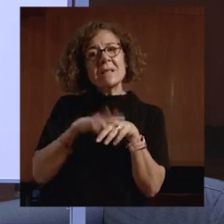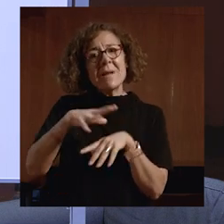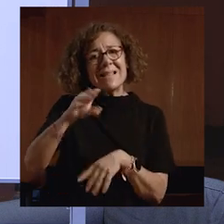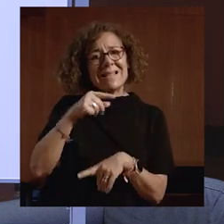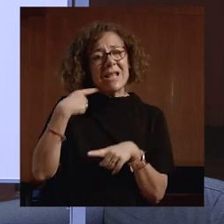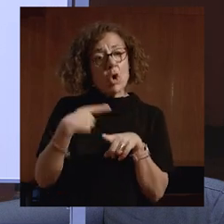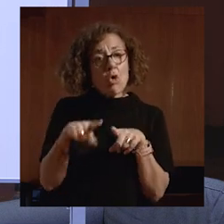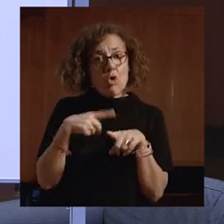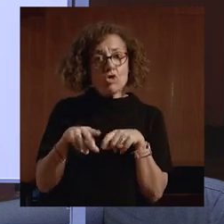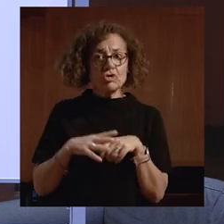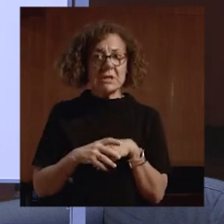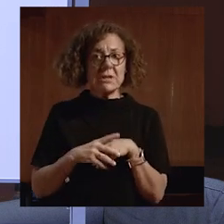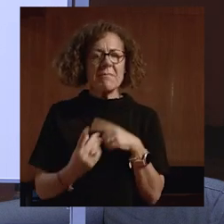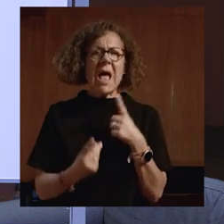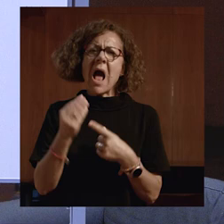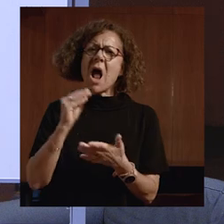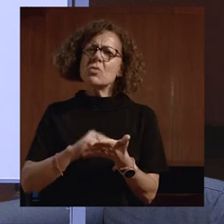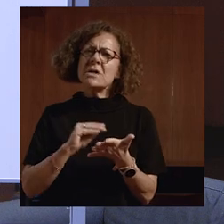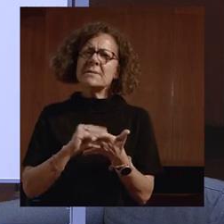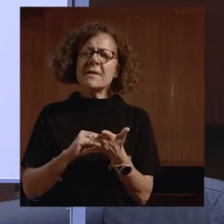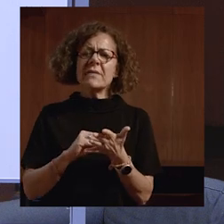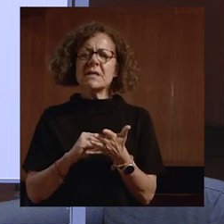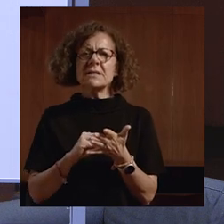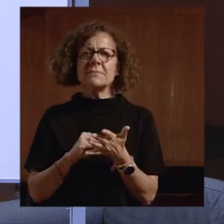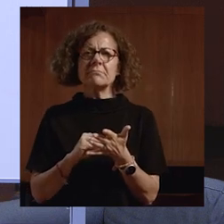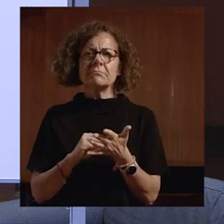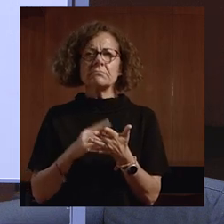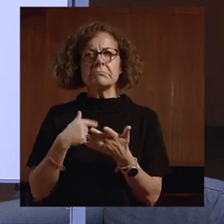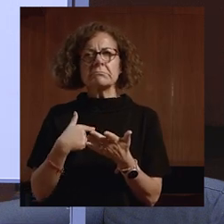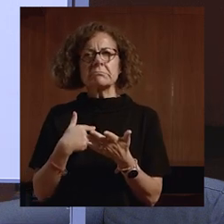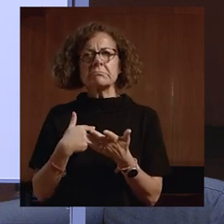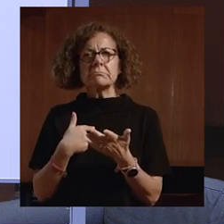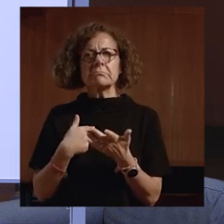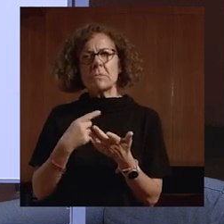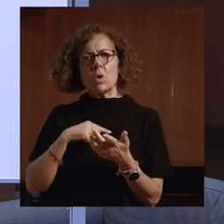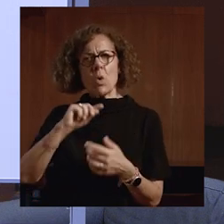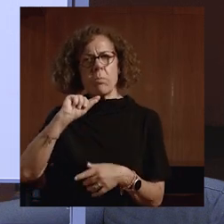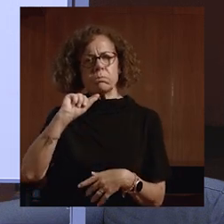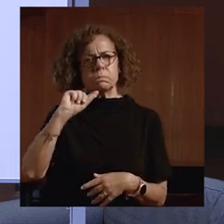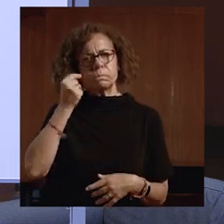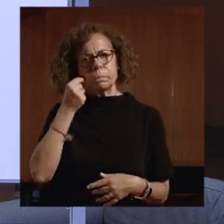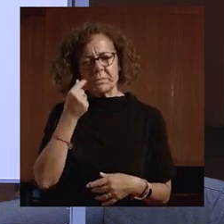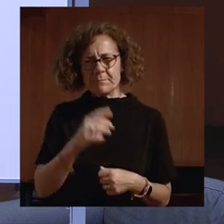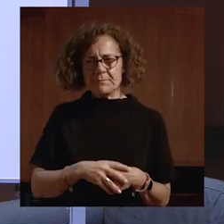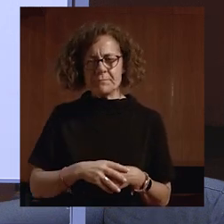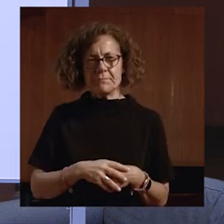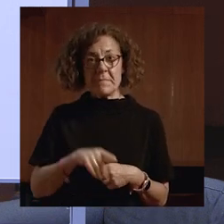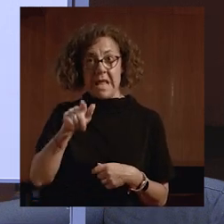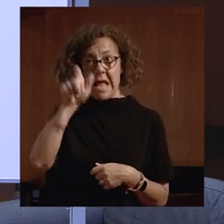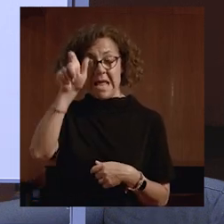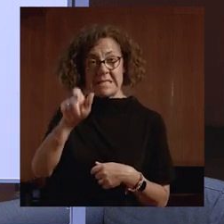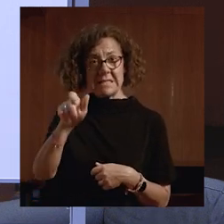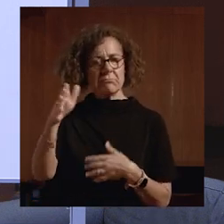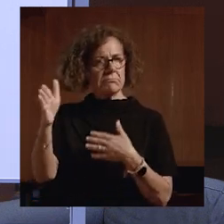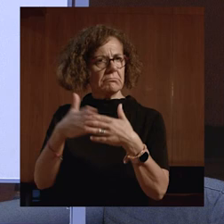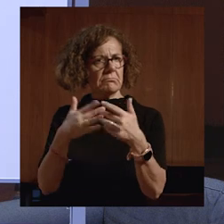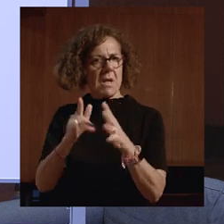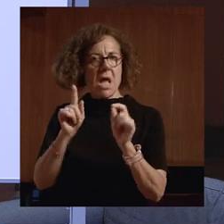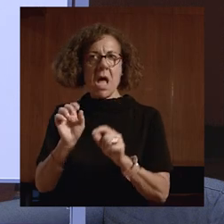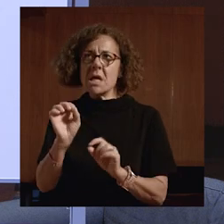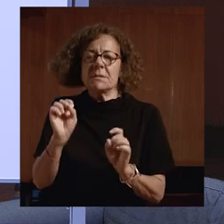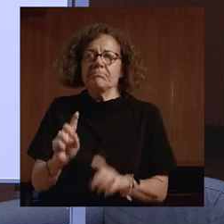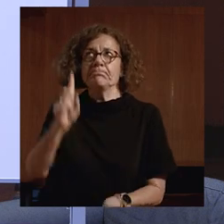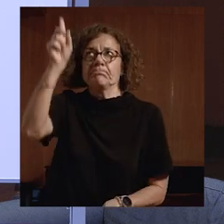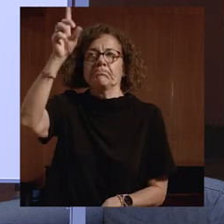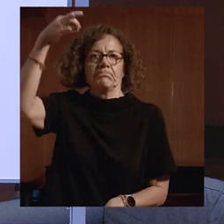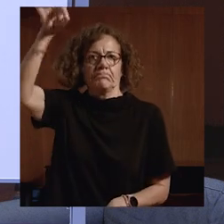cosas que a veces llegamos de forma intuitiva, ¿no? Beethoven es monolítico, es un dios,